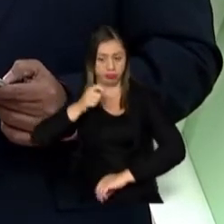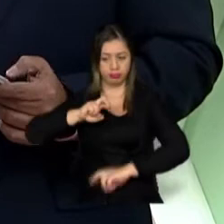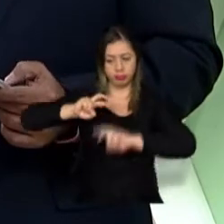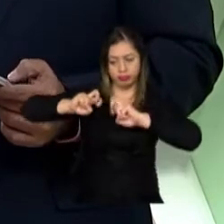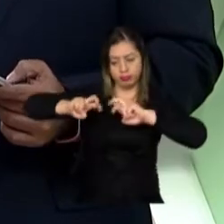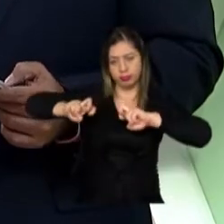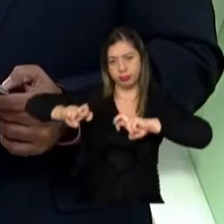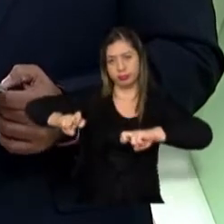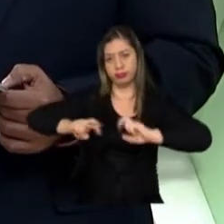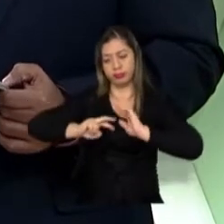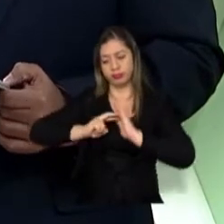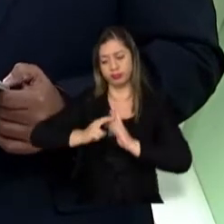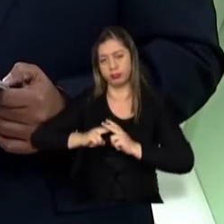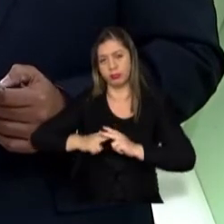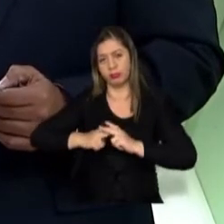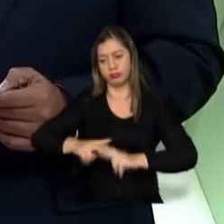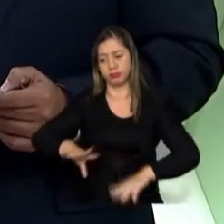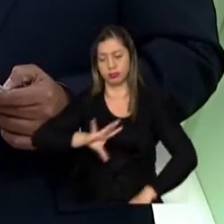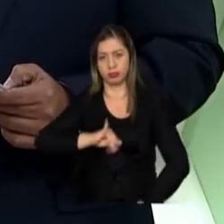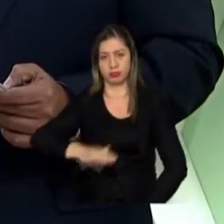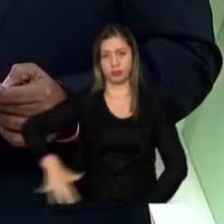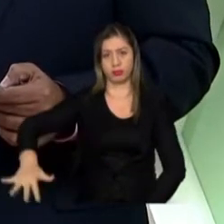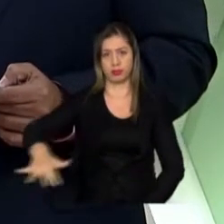inspección técnica al sitio en zona rural de Cali.